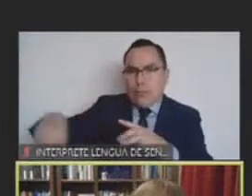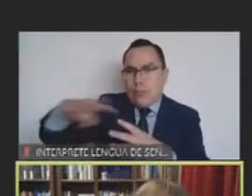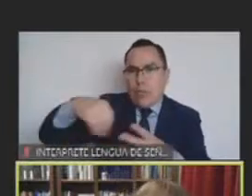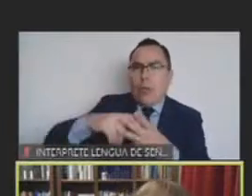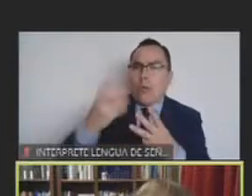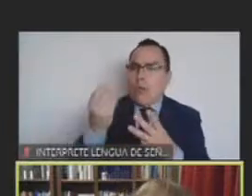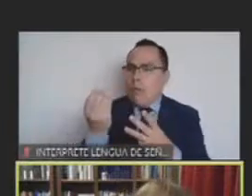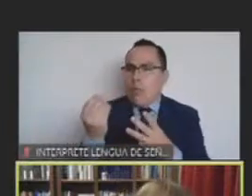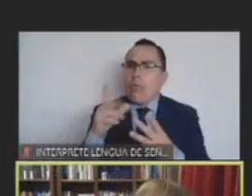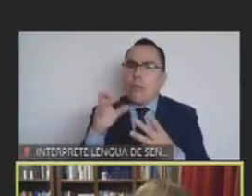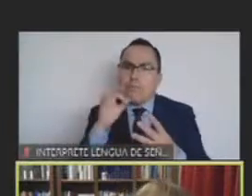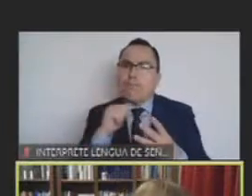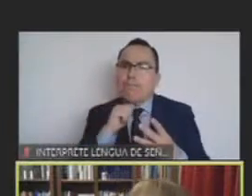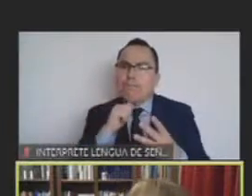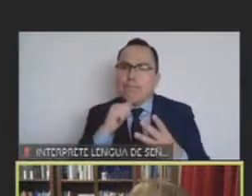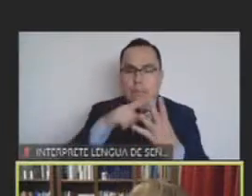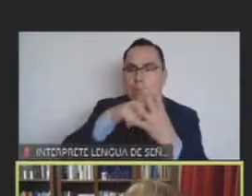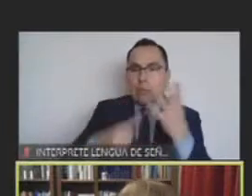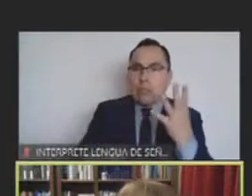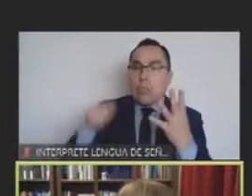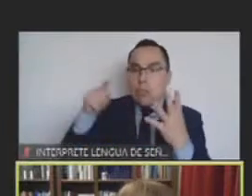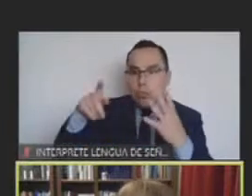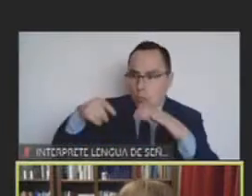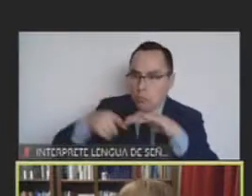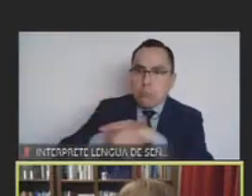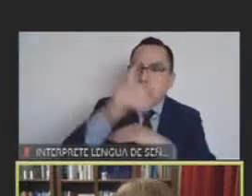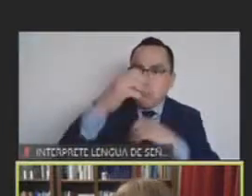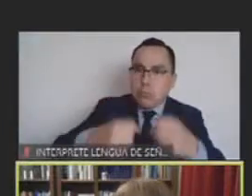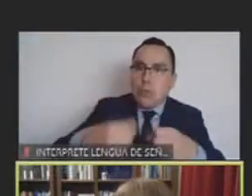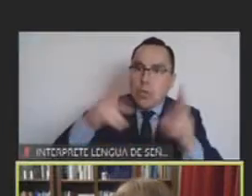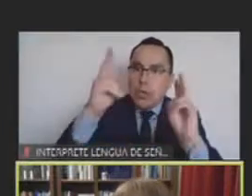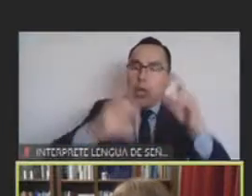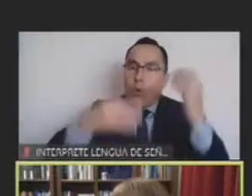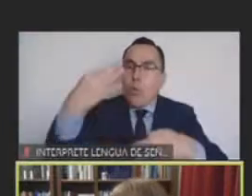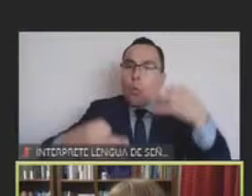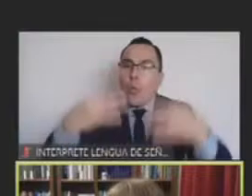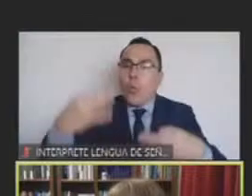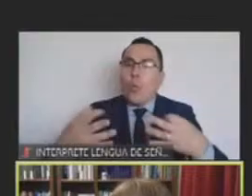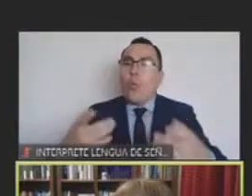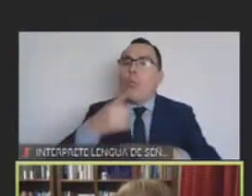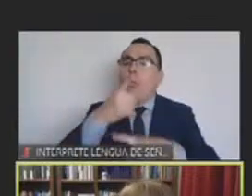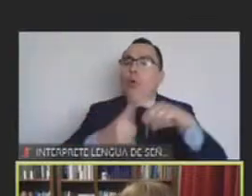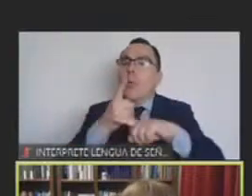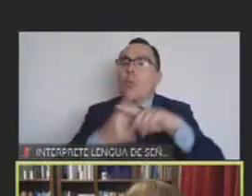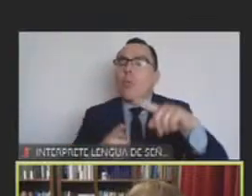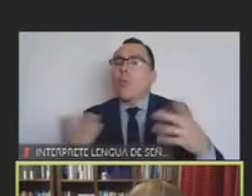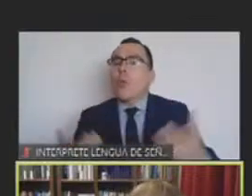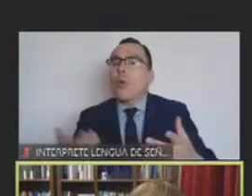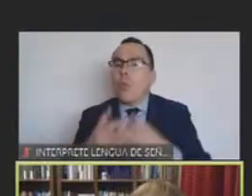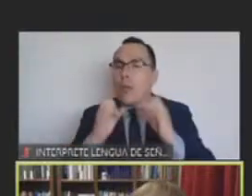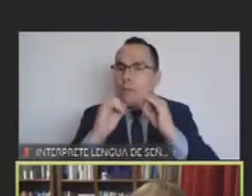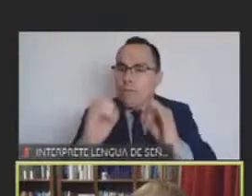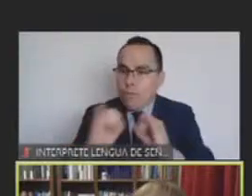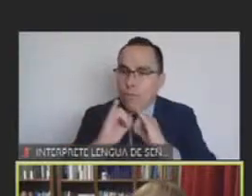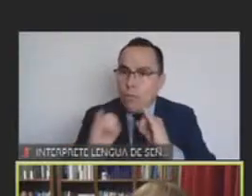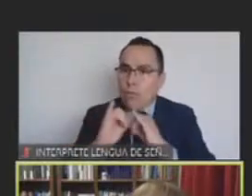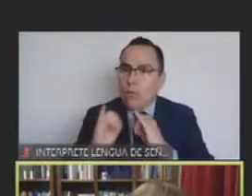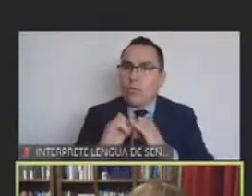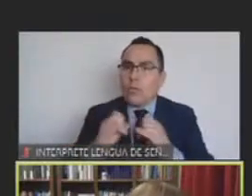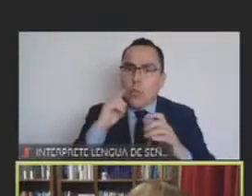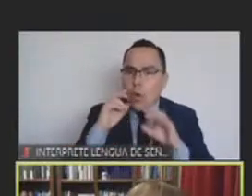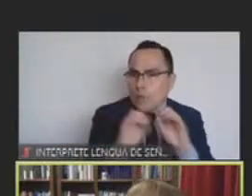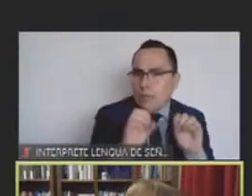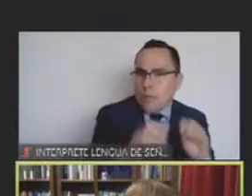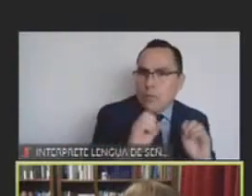etcétera, sin embargo, lleguen a acceder a la justicia a través justamente de información y formación, en el sentido de